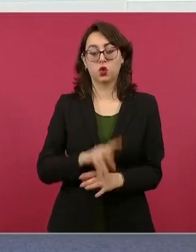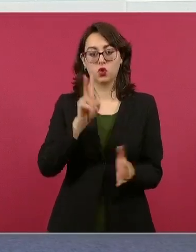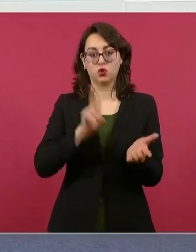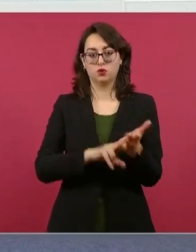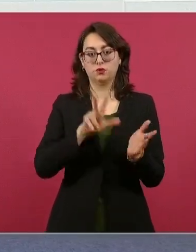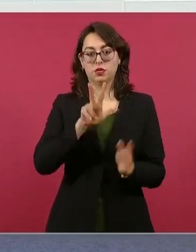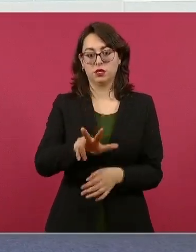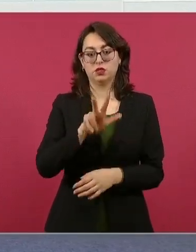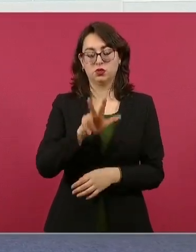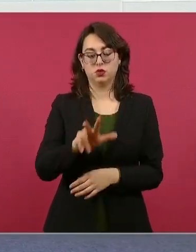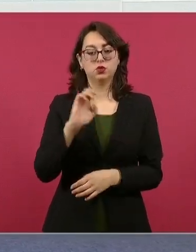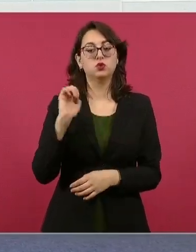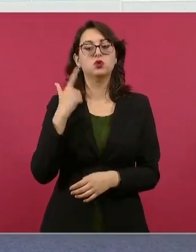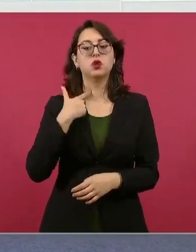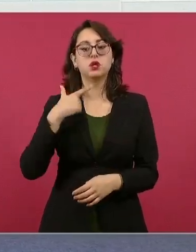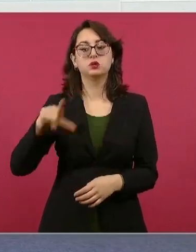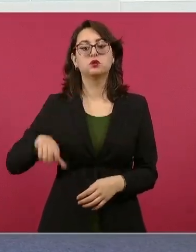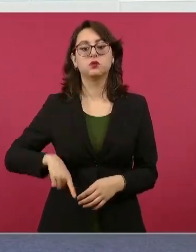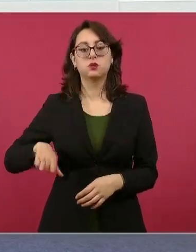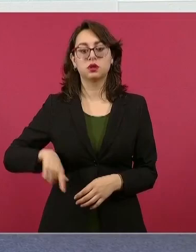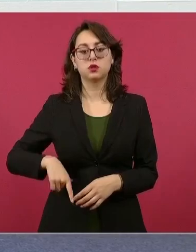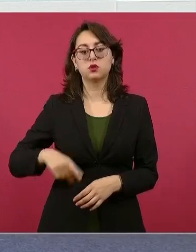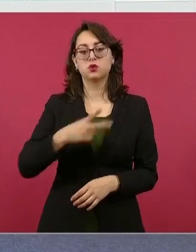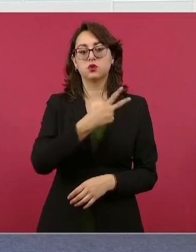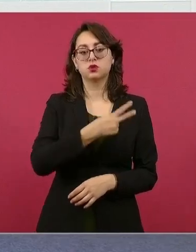271 millones en el 18,